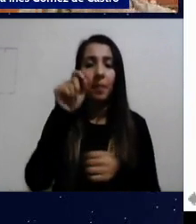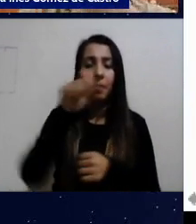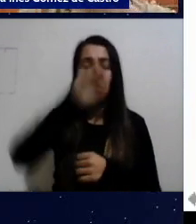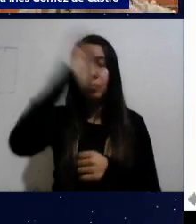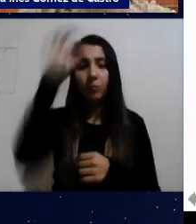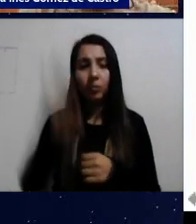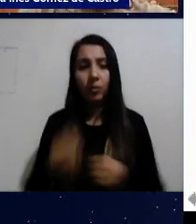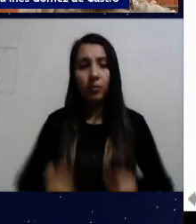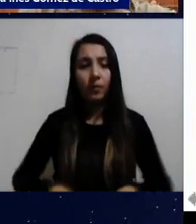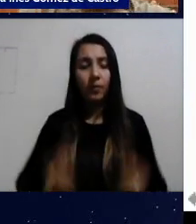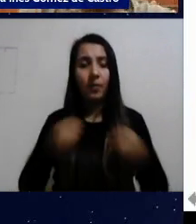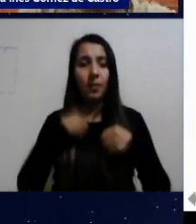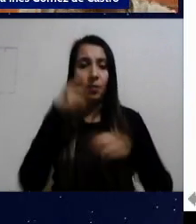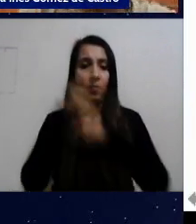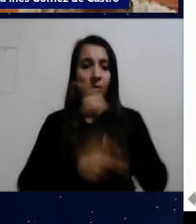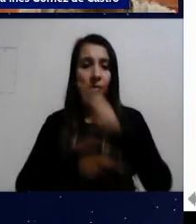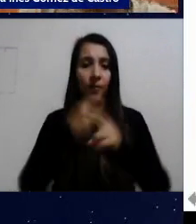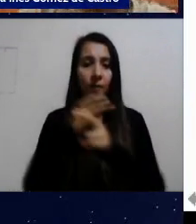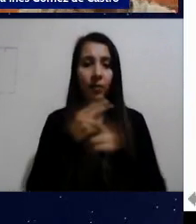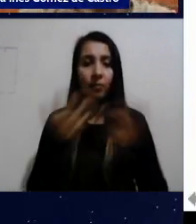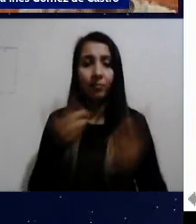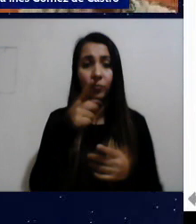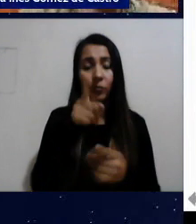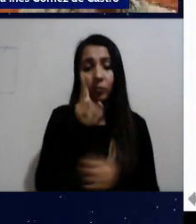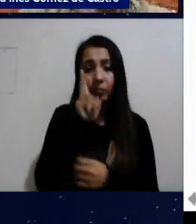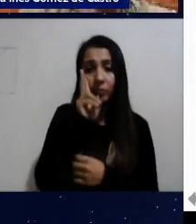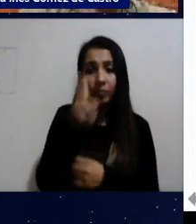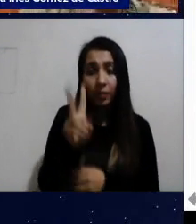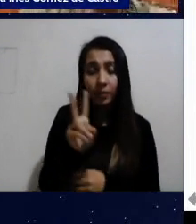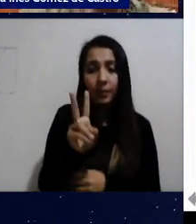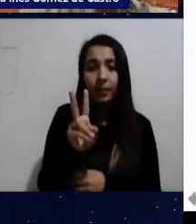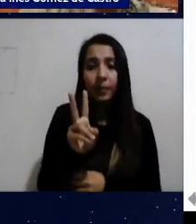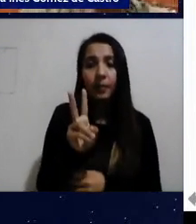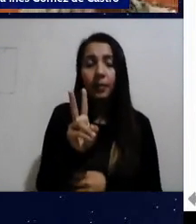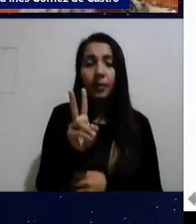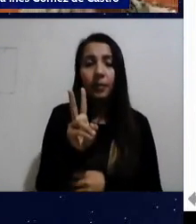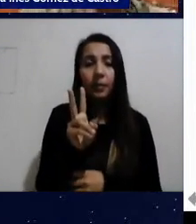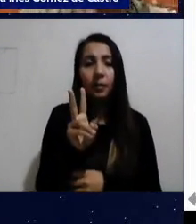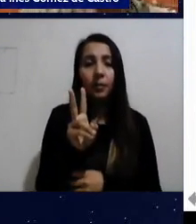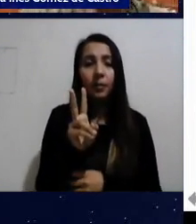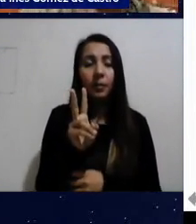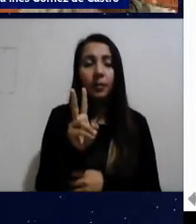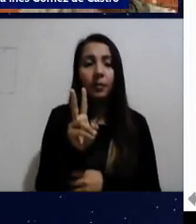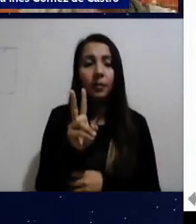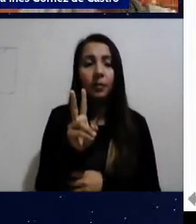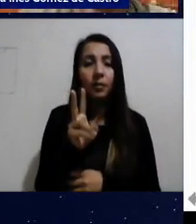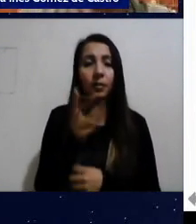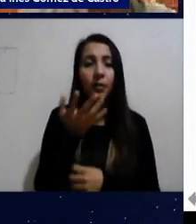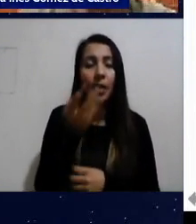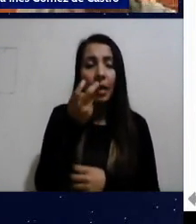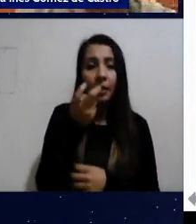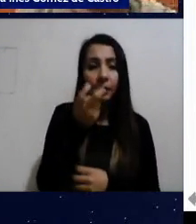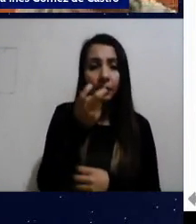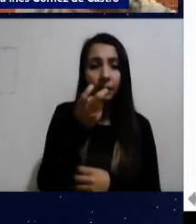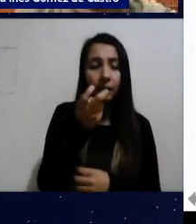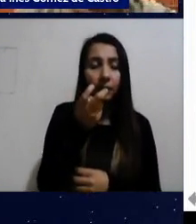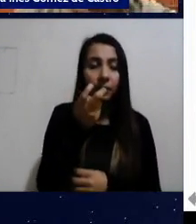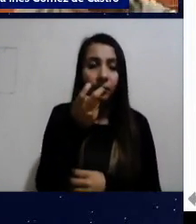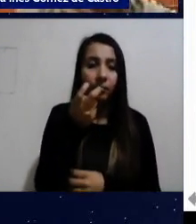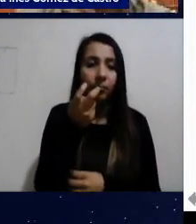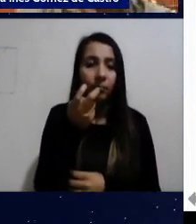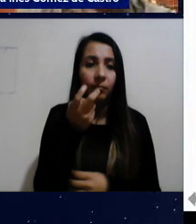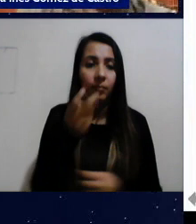distribución, este parámetro, el logaritmo de la metalicidad, es una medida de la abundancia de metales,